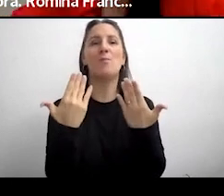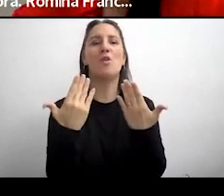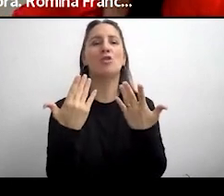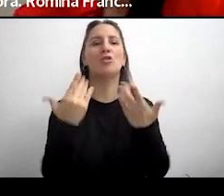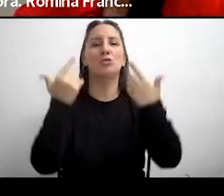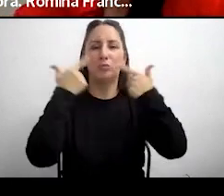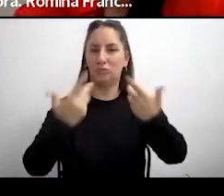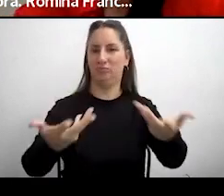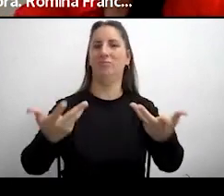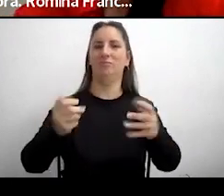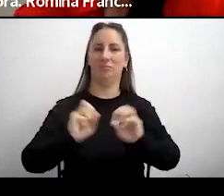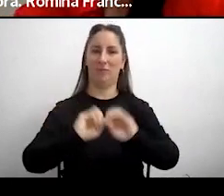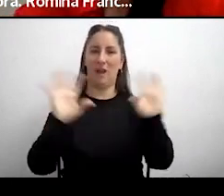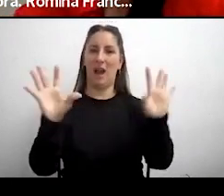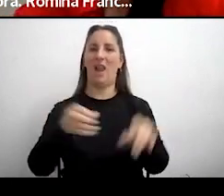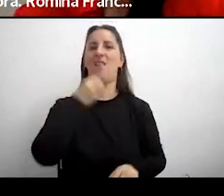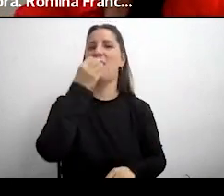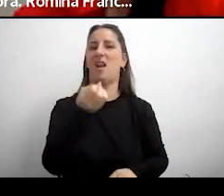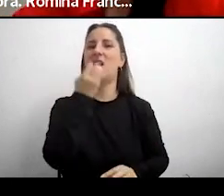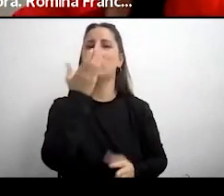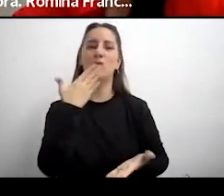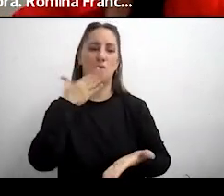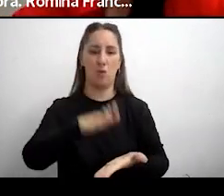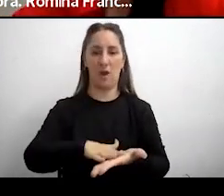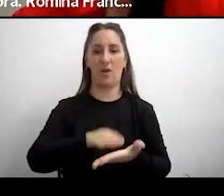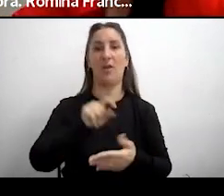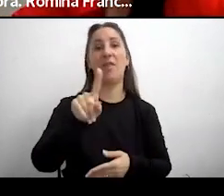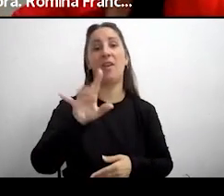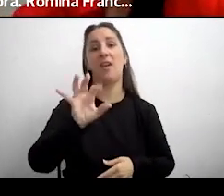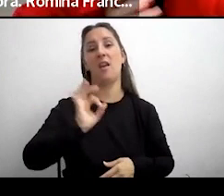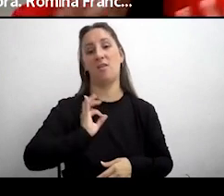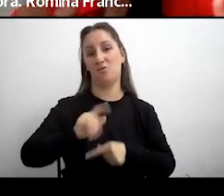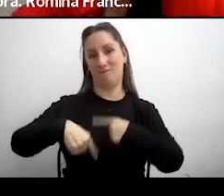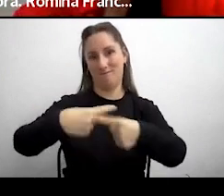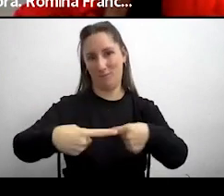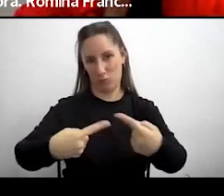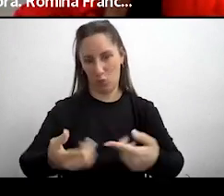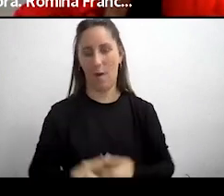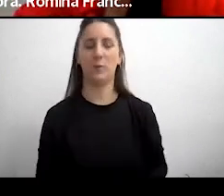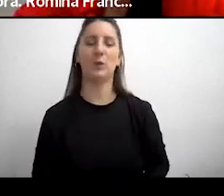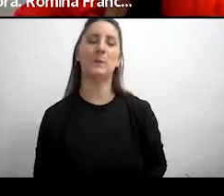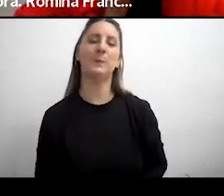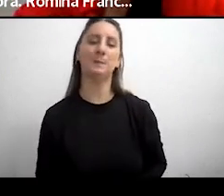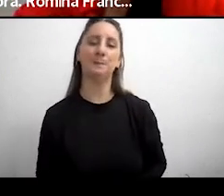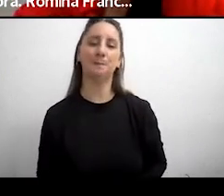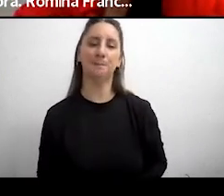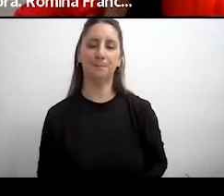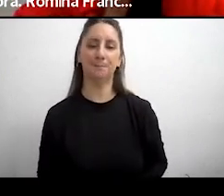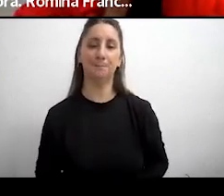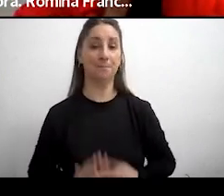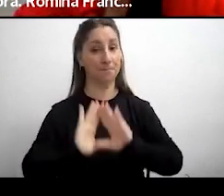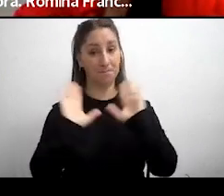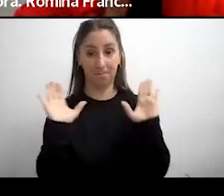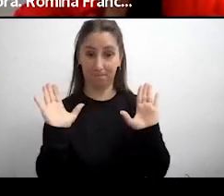más clara nuestras declaraciones juradas de los clientes que tenemos que liquidar. Así que bueno, esto es